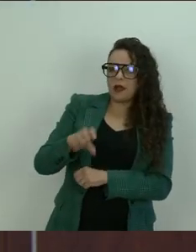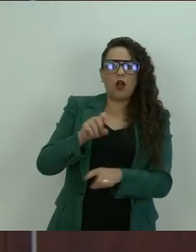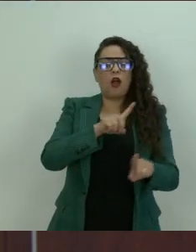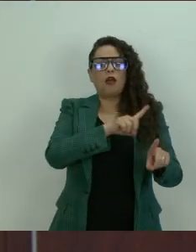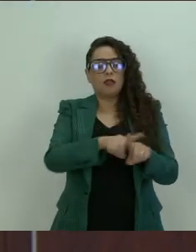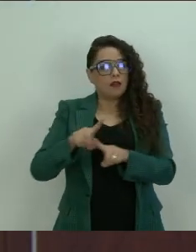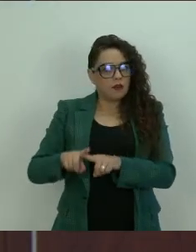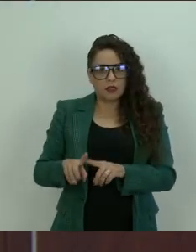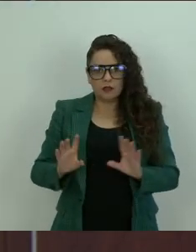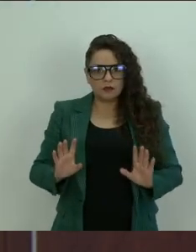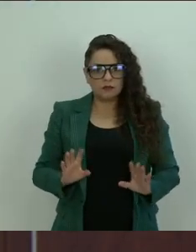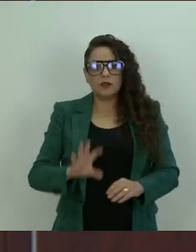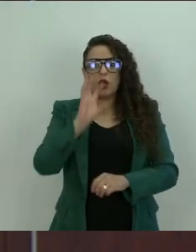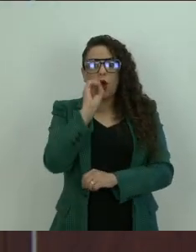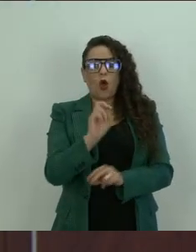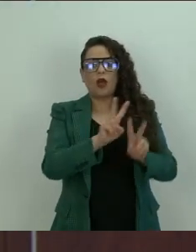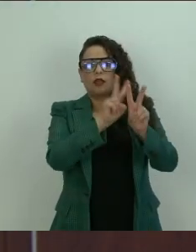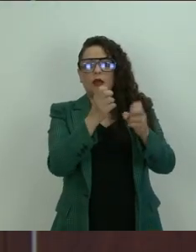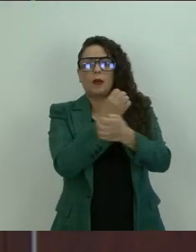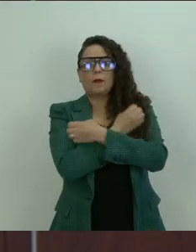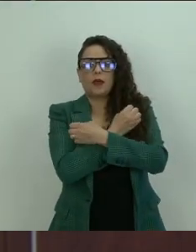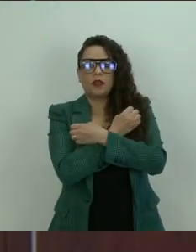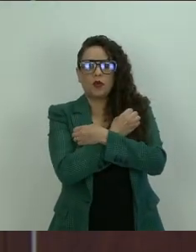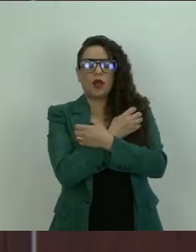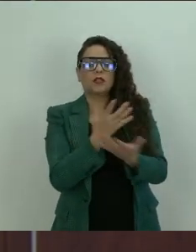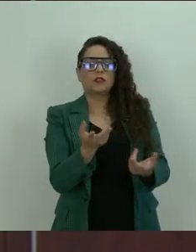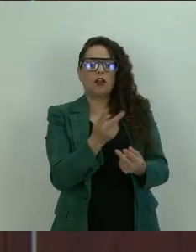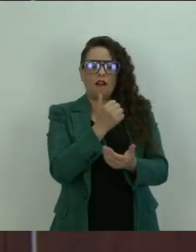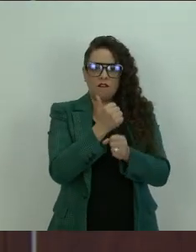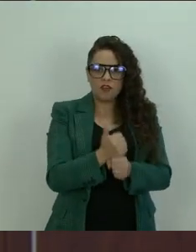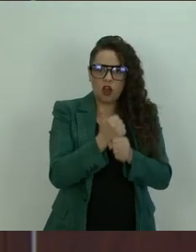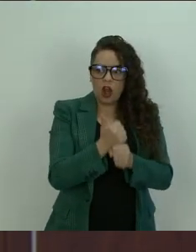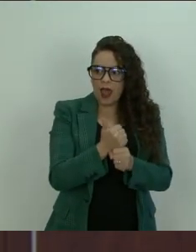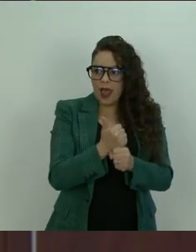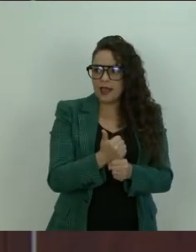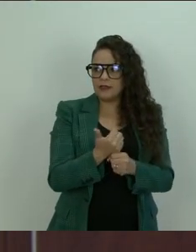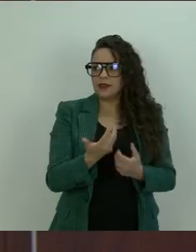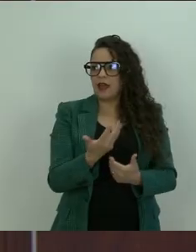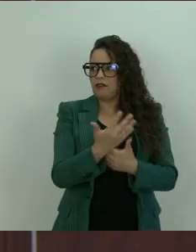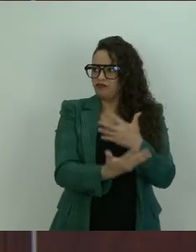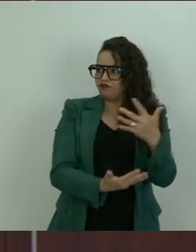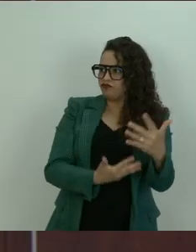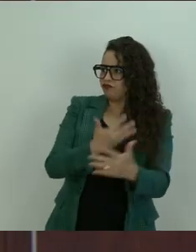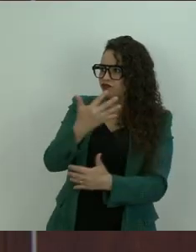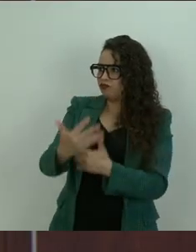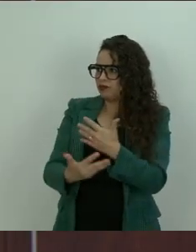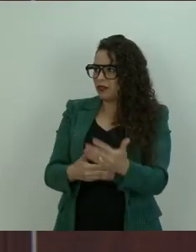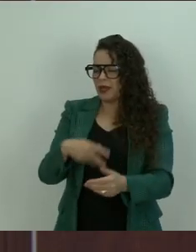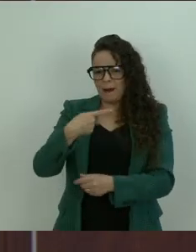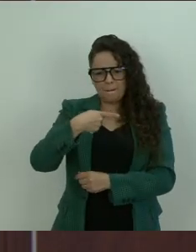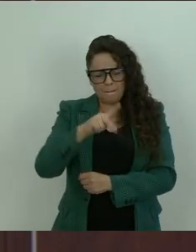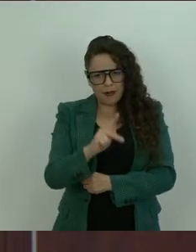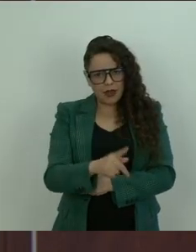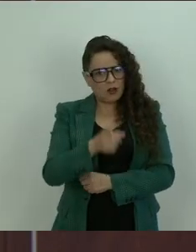con la violencia? Pero que se haya tomado un grupo y se haya dicho, pero ¿qué pasa en específico con mujeres y niñas